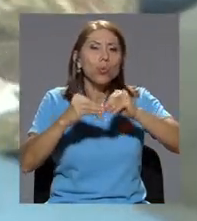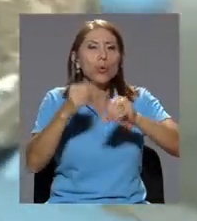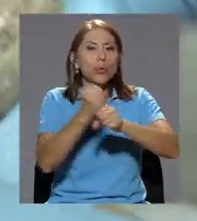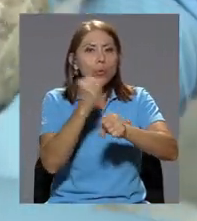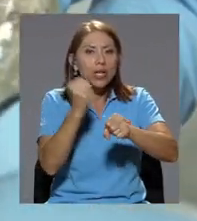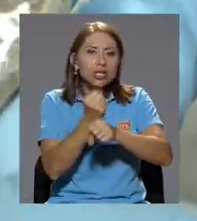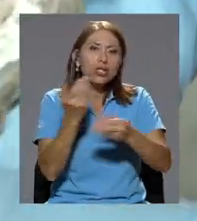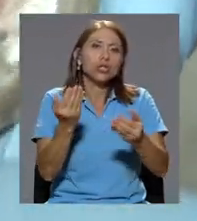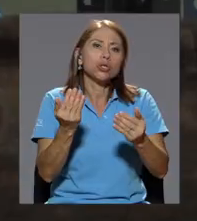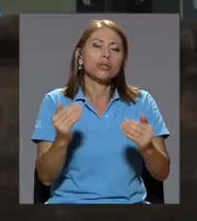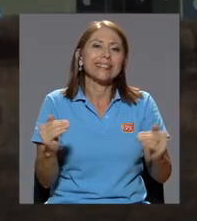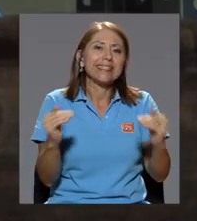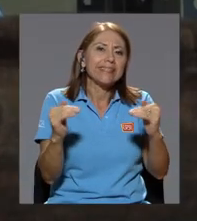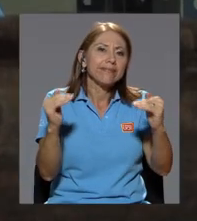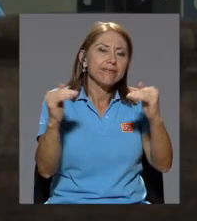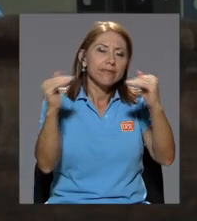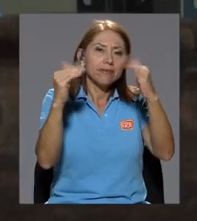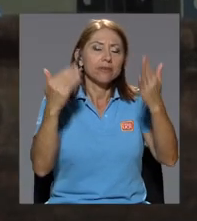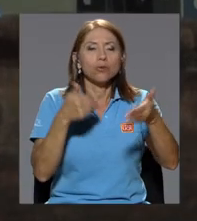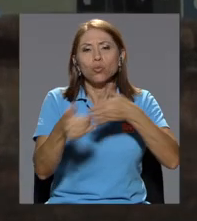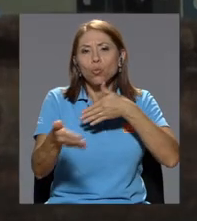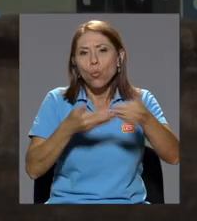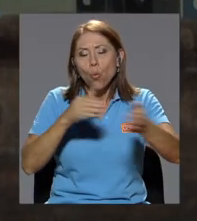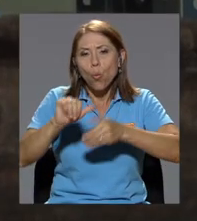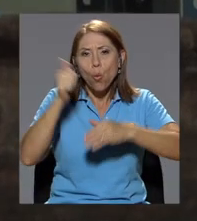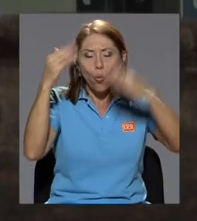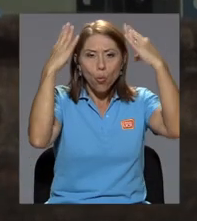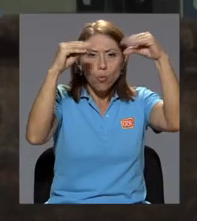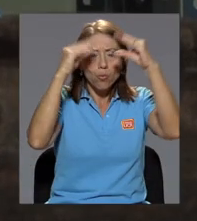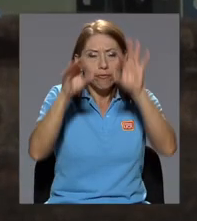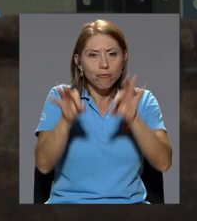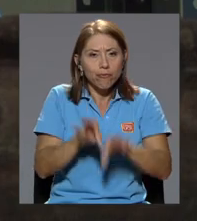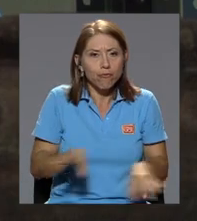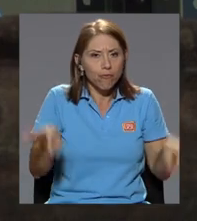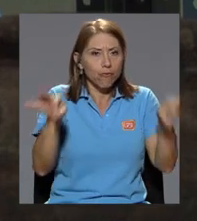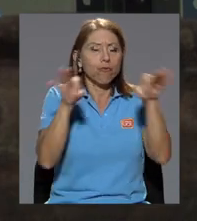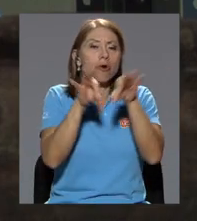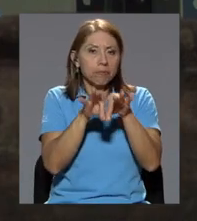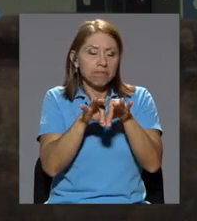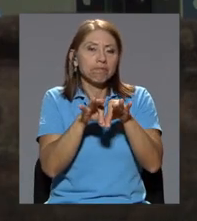operación, los niveles y cualquier otra información importante que